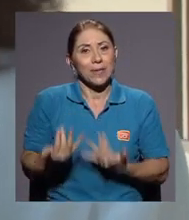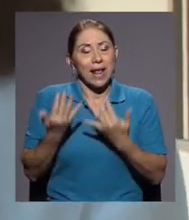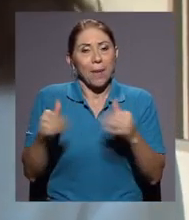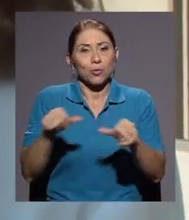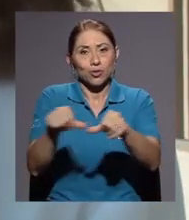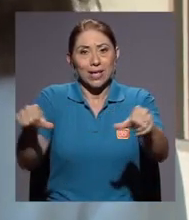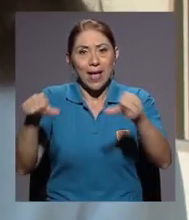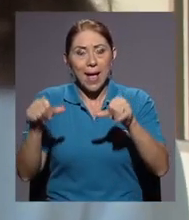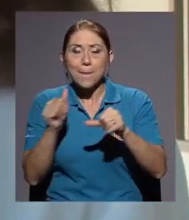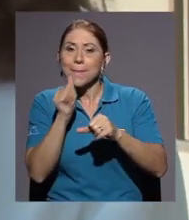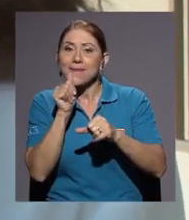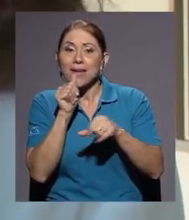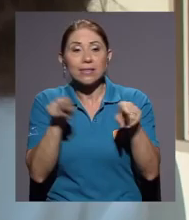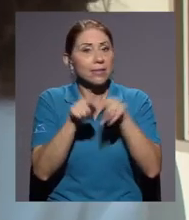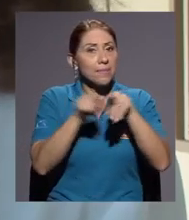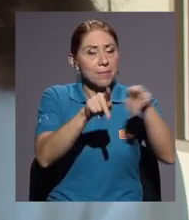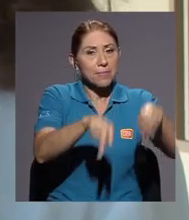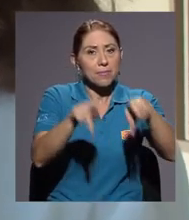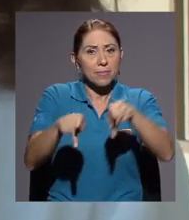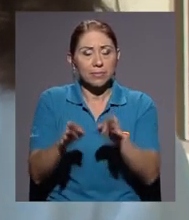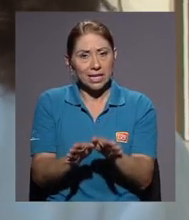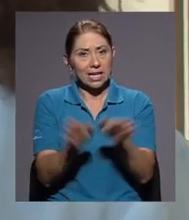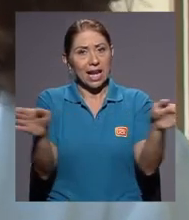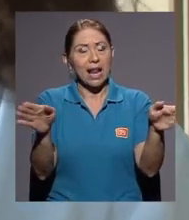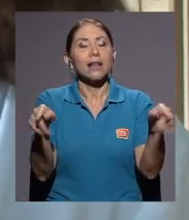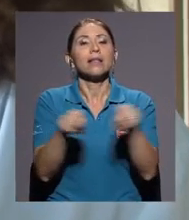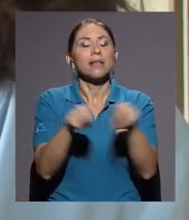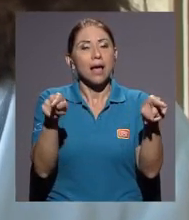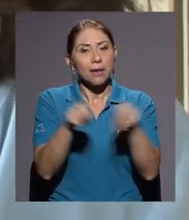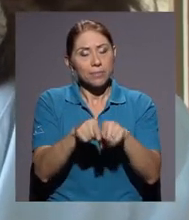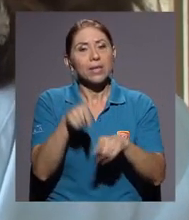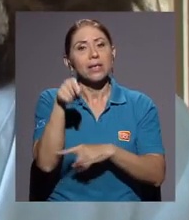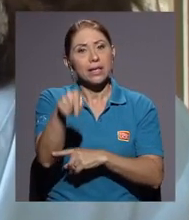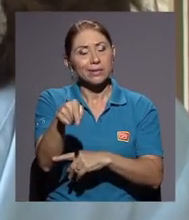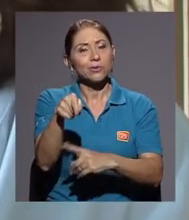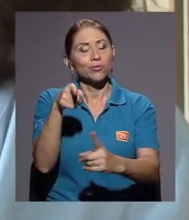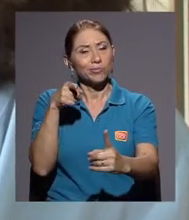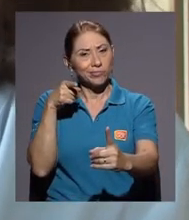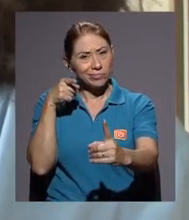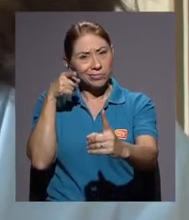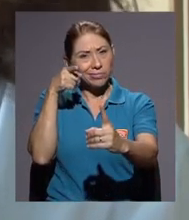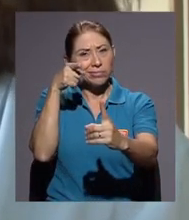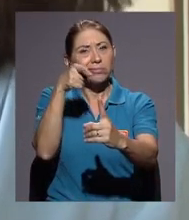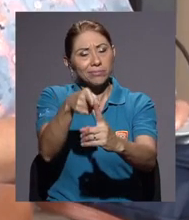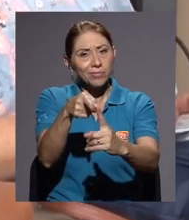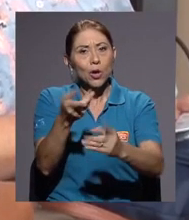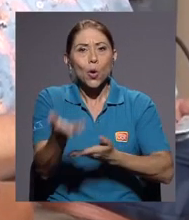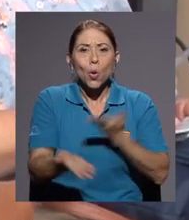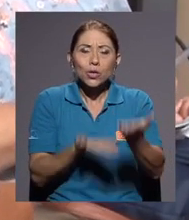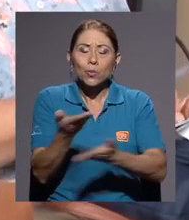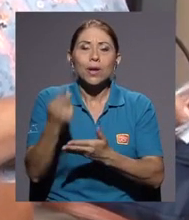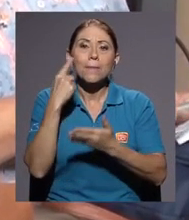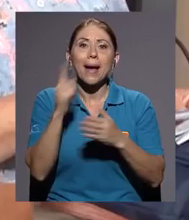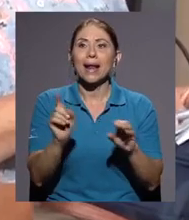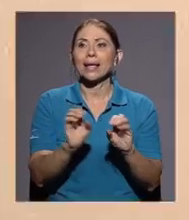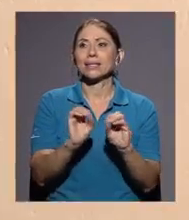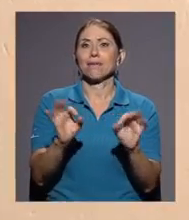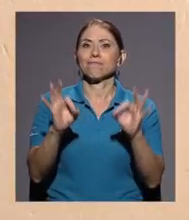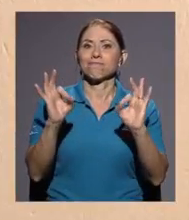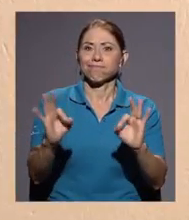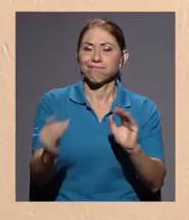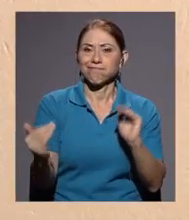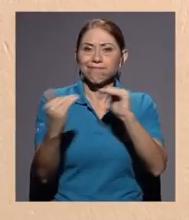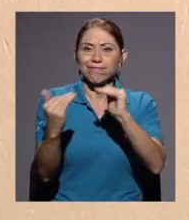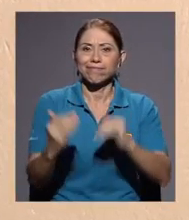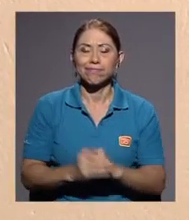privado y de la ciudadanía en general también estaría apuntando a contribuir a saldar esa deuda. En